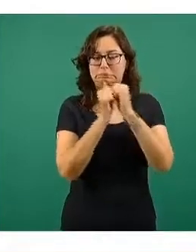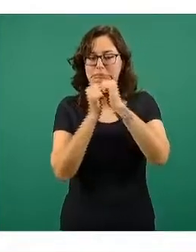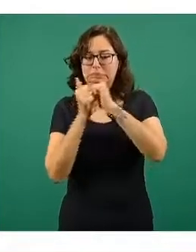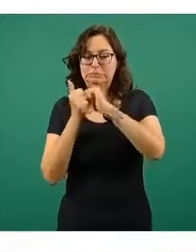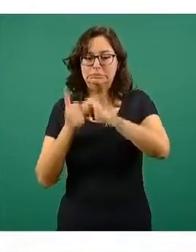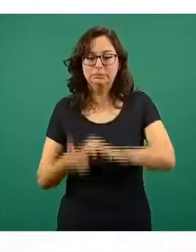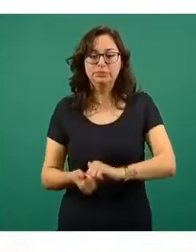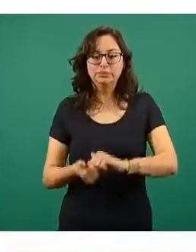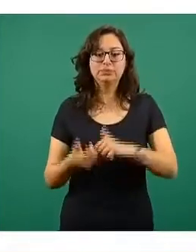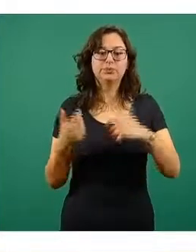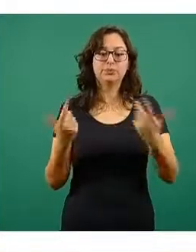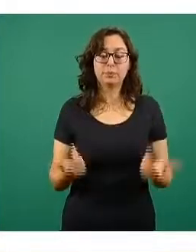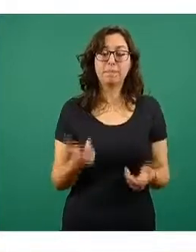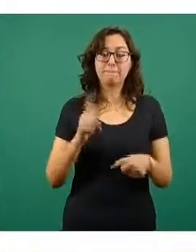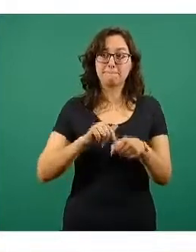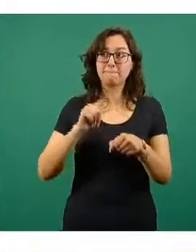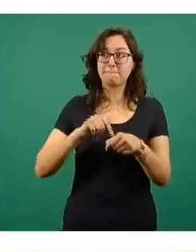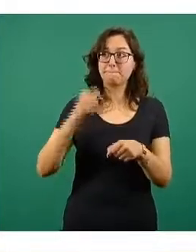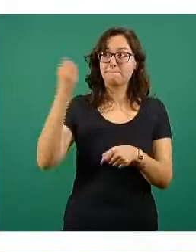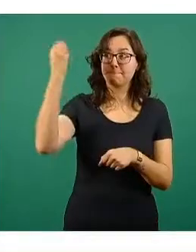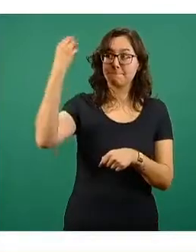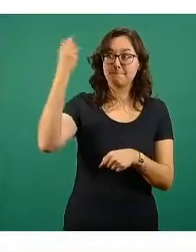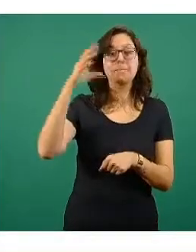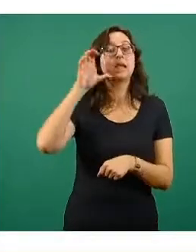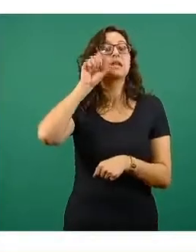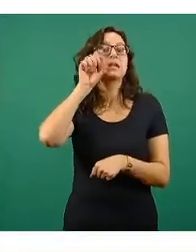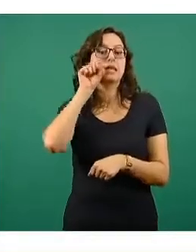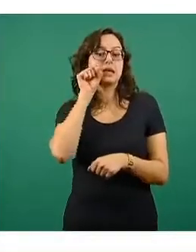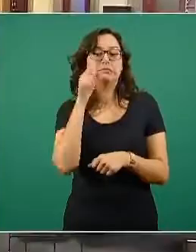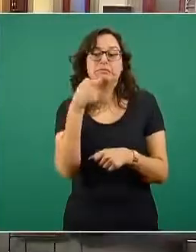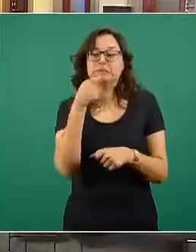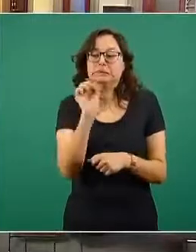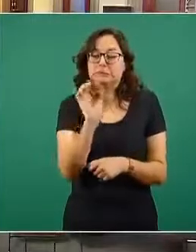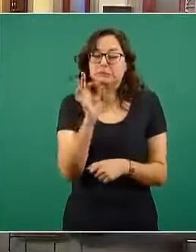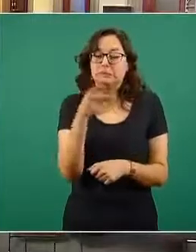riesgo del semáforo de riesgo epidémico.